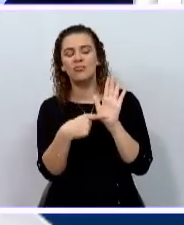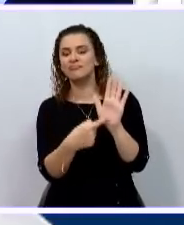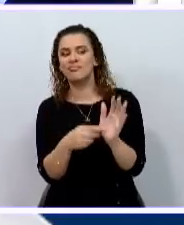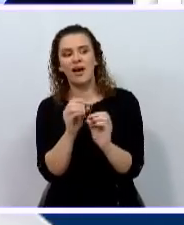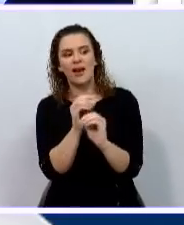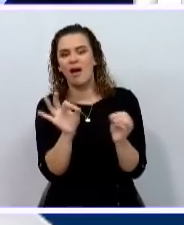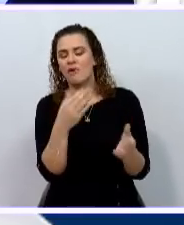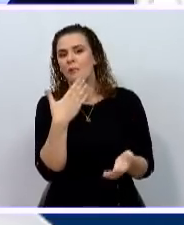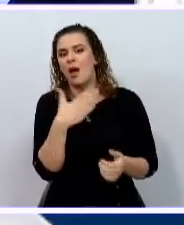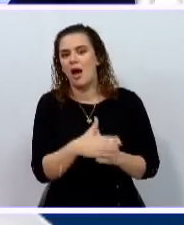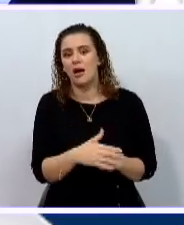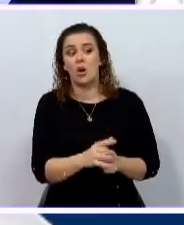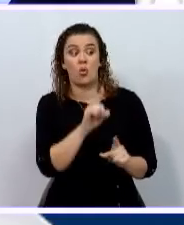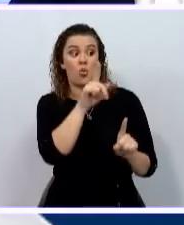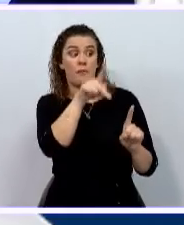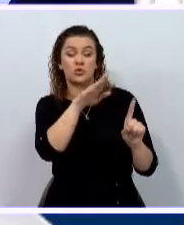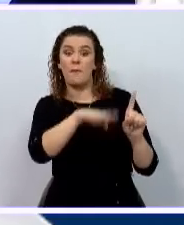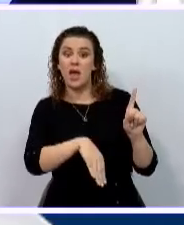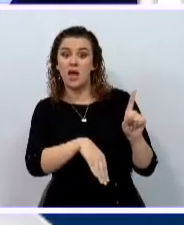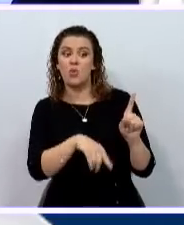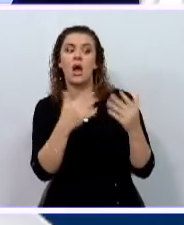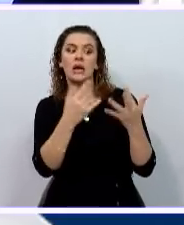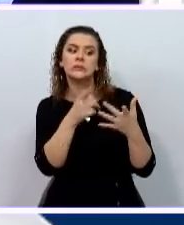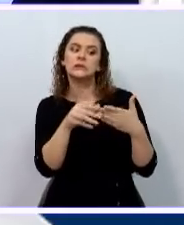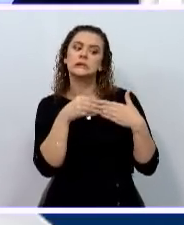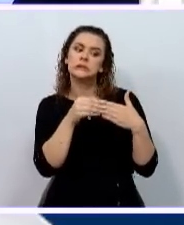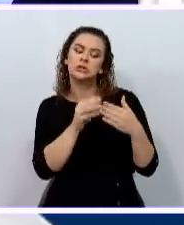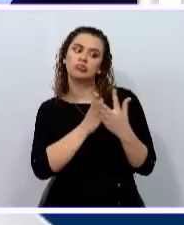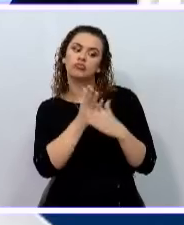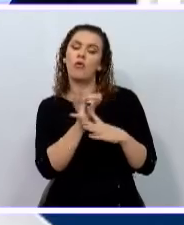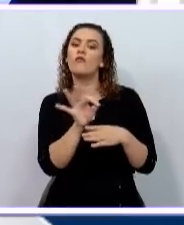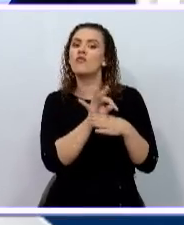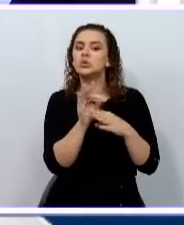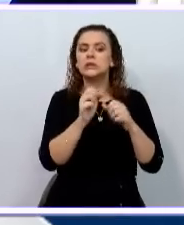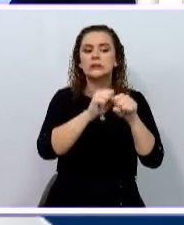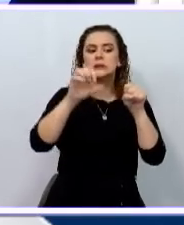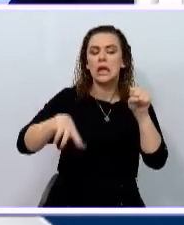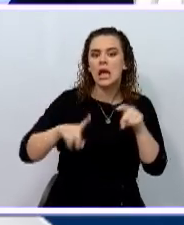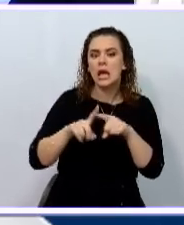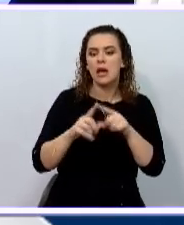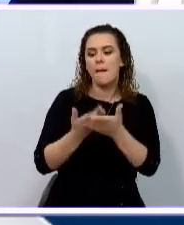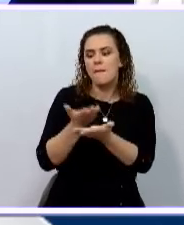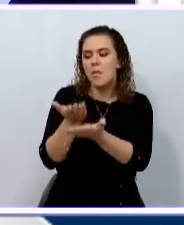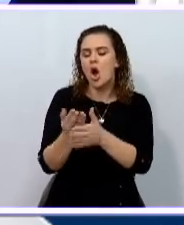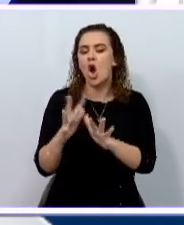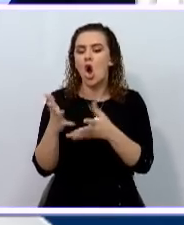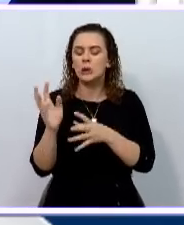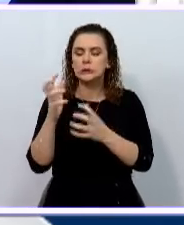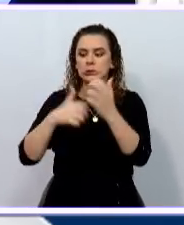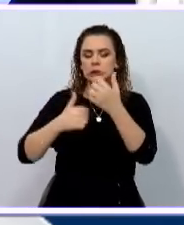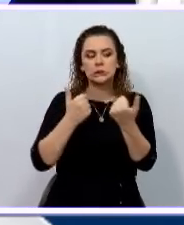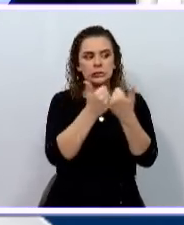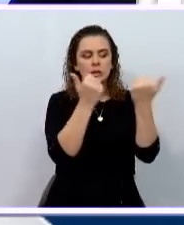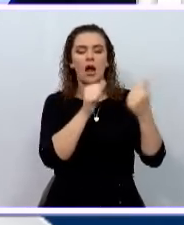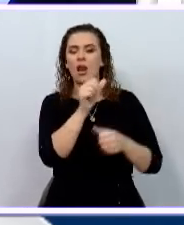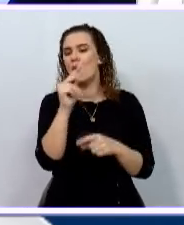de ninguna manera porque con un hombre de menos se esperaba que esa ductilidad funciona al menos a nivel sistémico del planteamiento de cómo obturarle los caminos